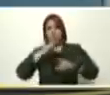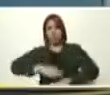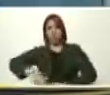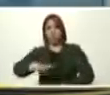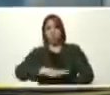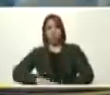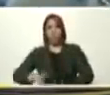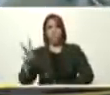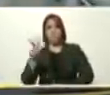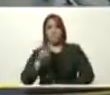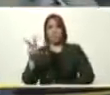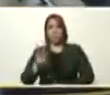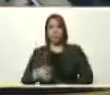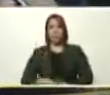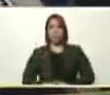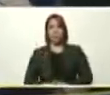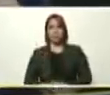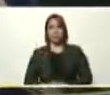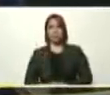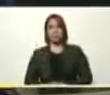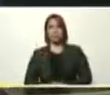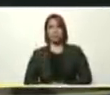nacional.